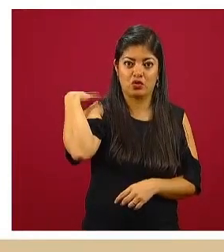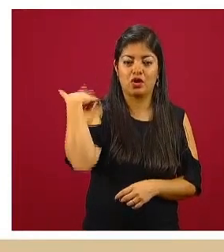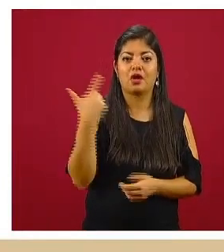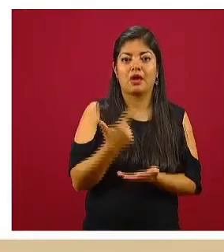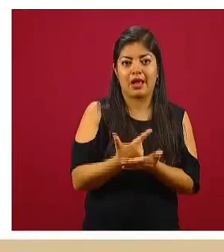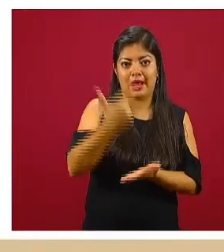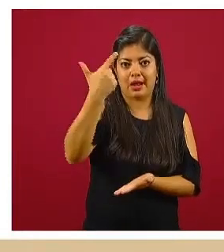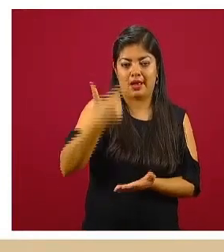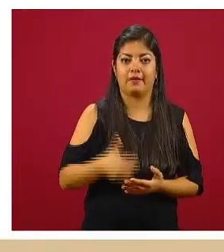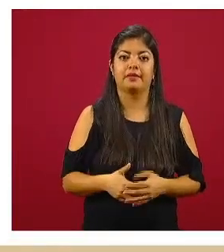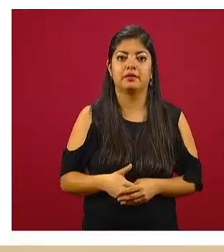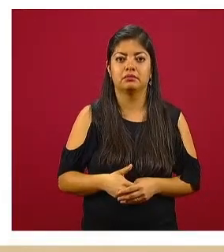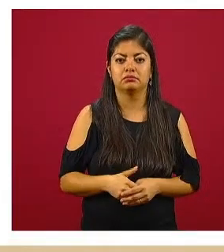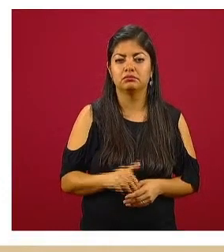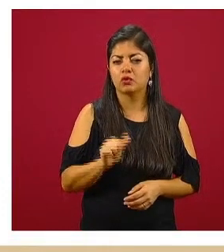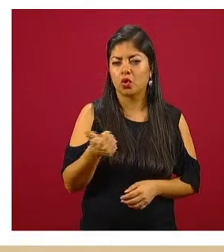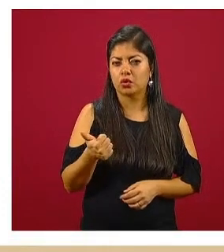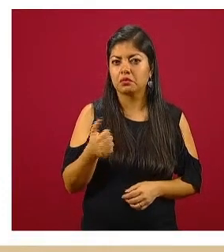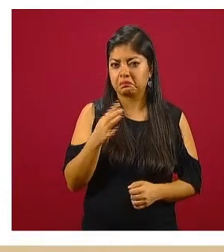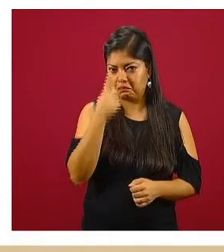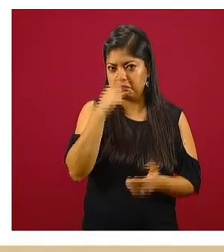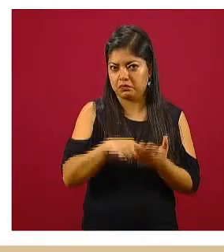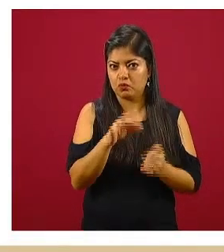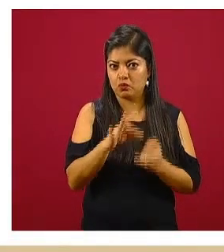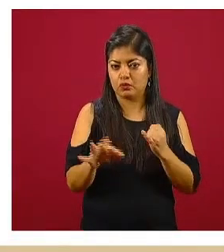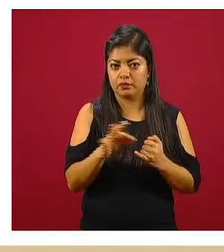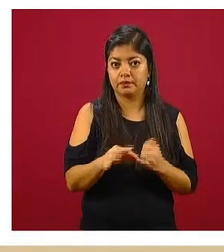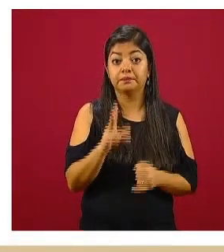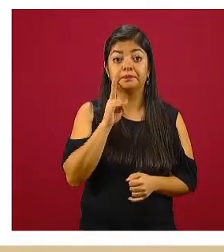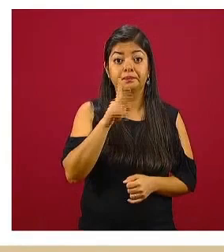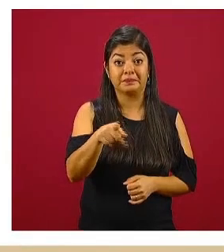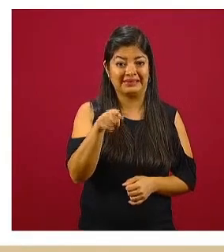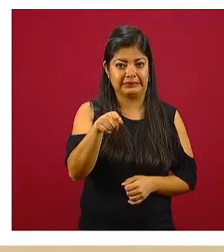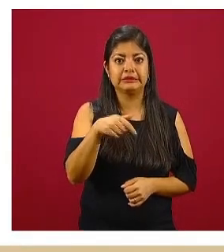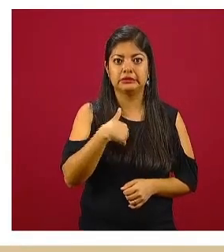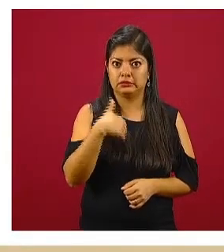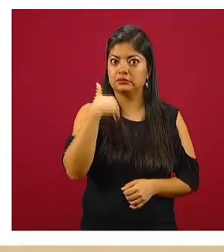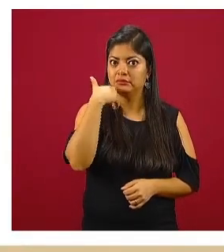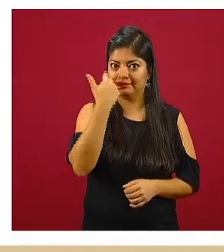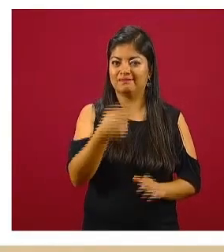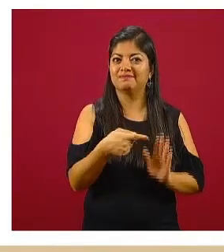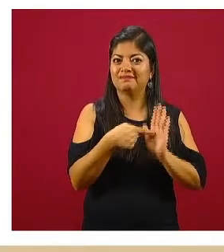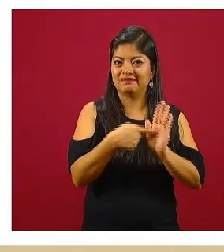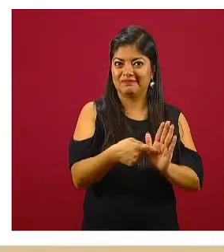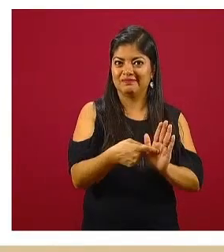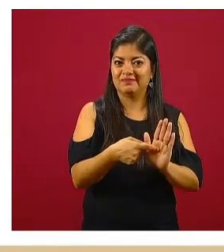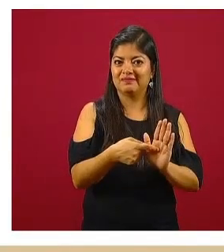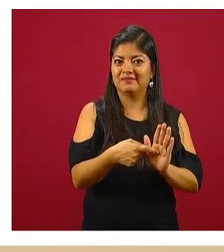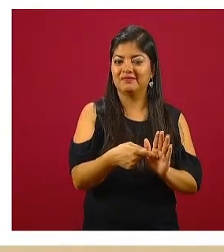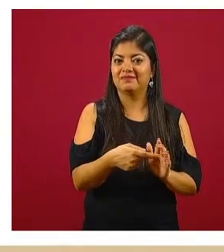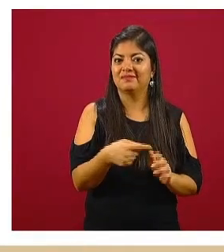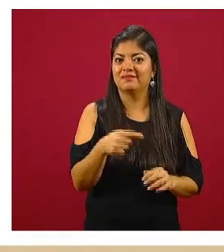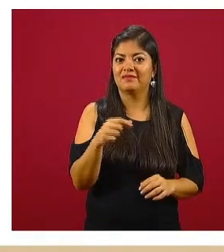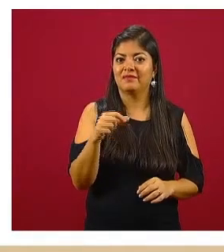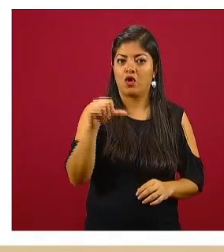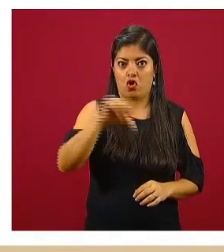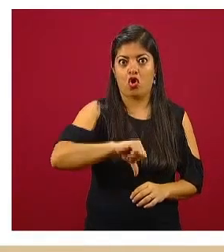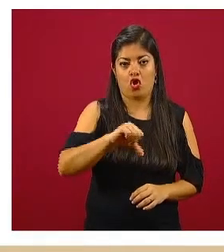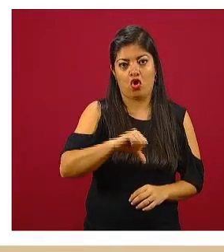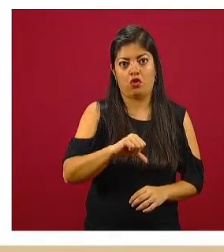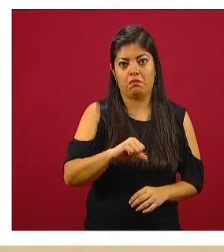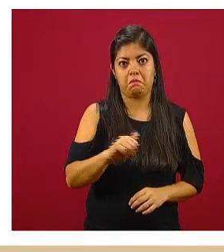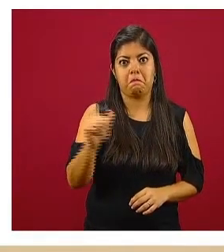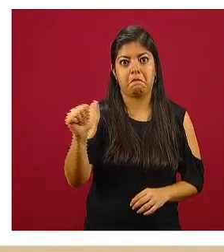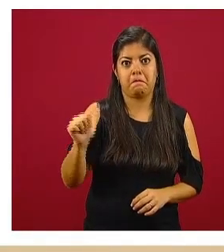La siguiente, y creo que es la última, es esta. Esta la he querido poner un par de días, y hoy creo que es